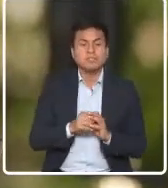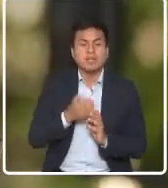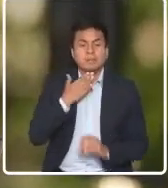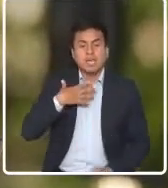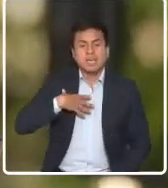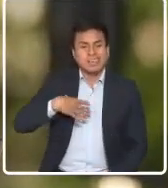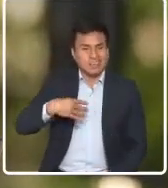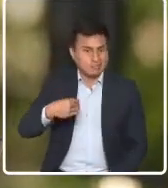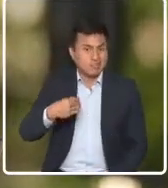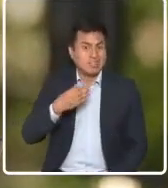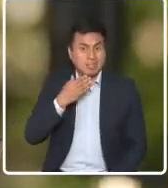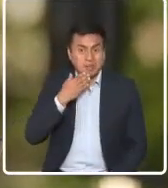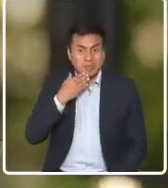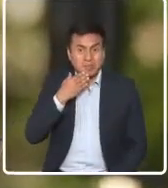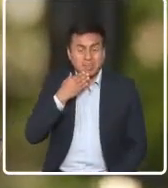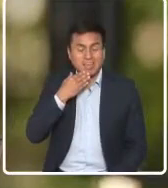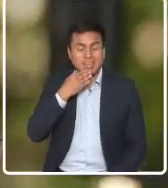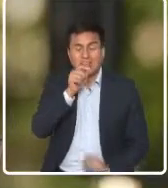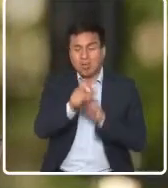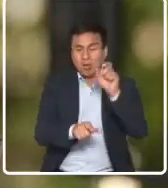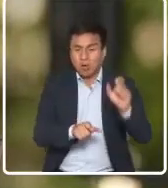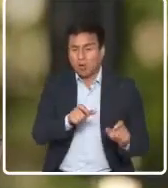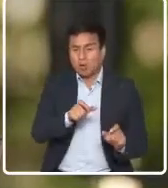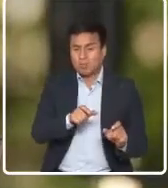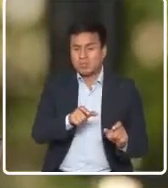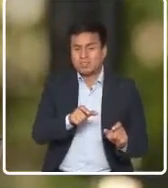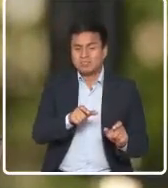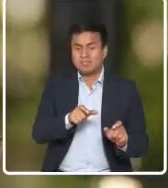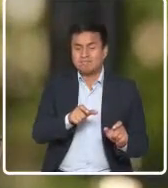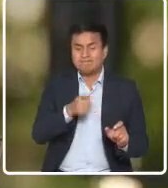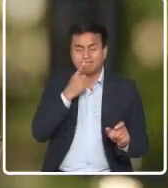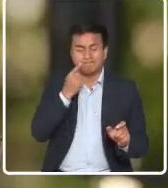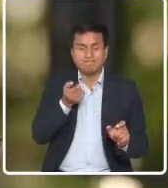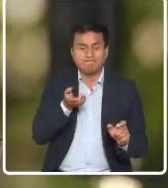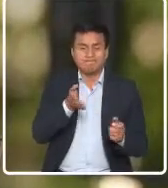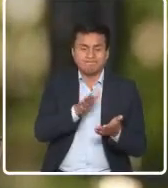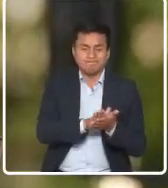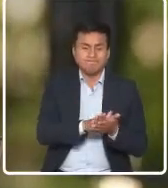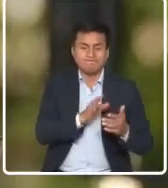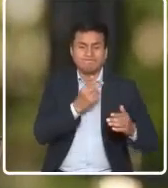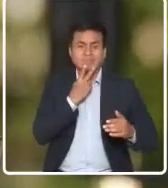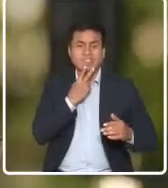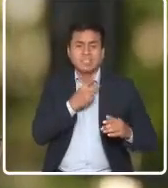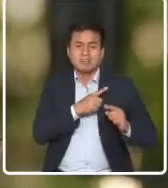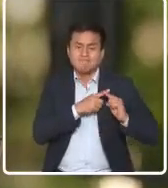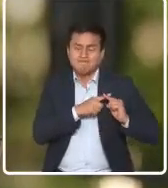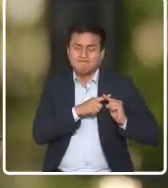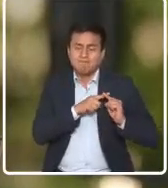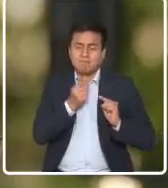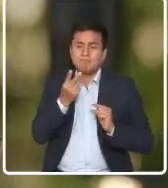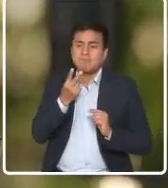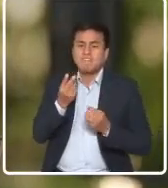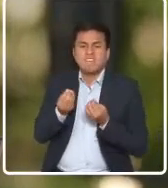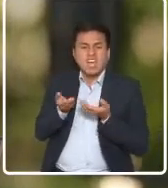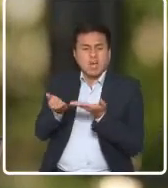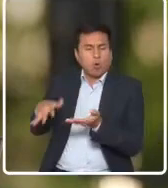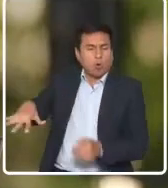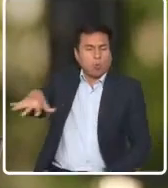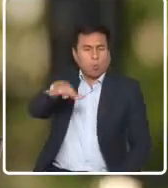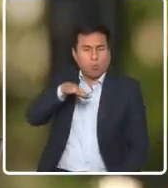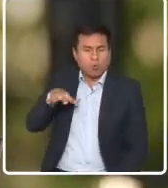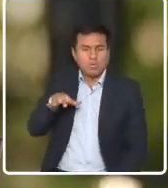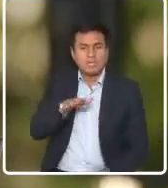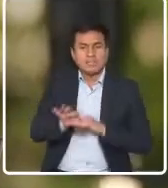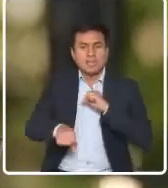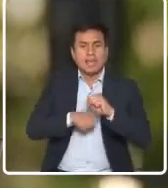los hijos y hijas de estos hombres que nos dejaron entregando su vida por el bien común, sentir que 15